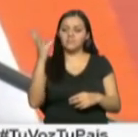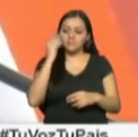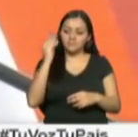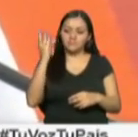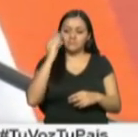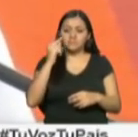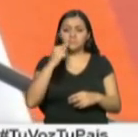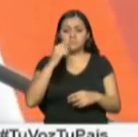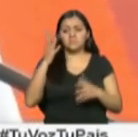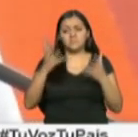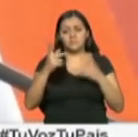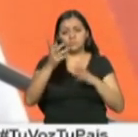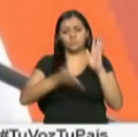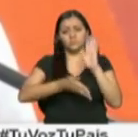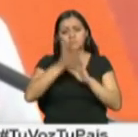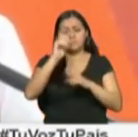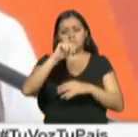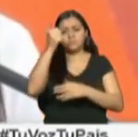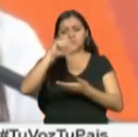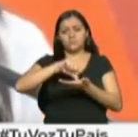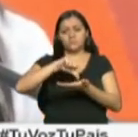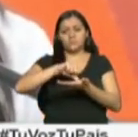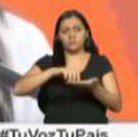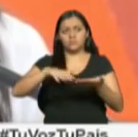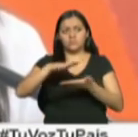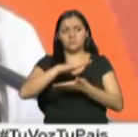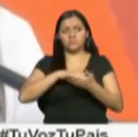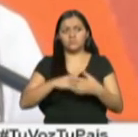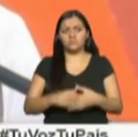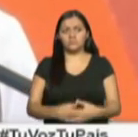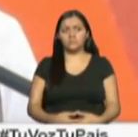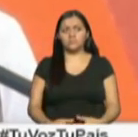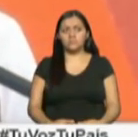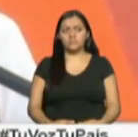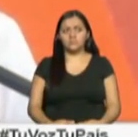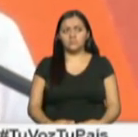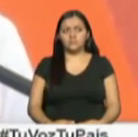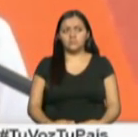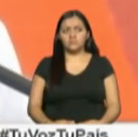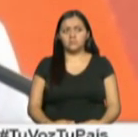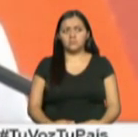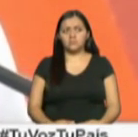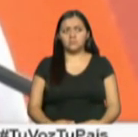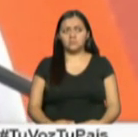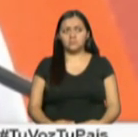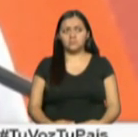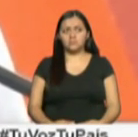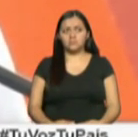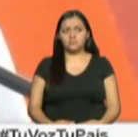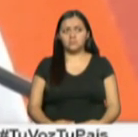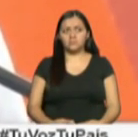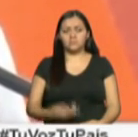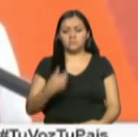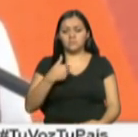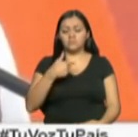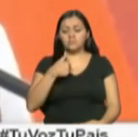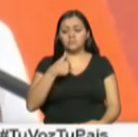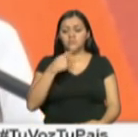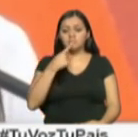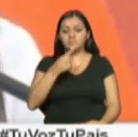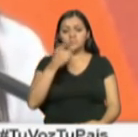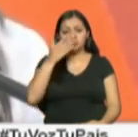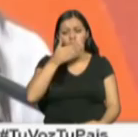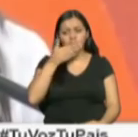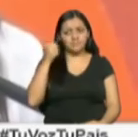yo algún día me iría de esta tierra para buscar un mejor futuro y